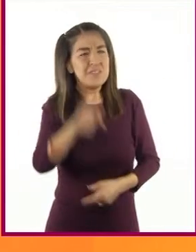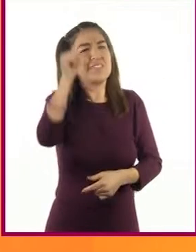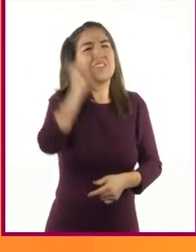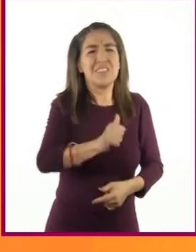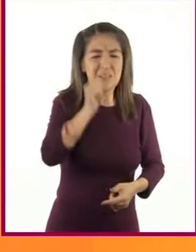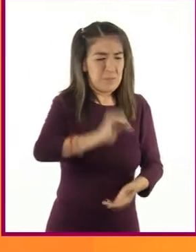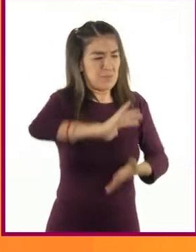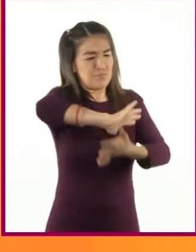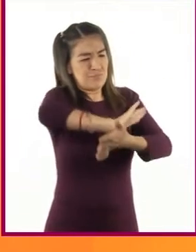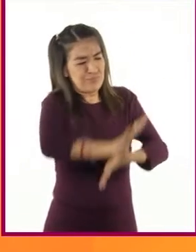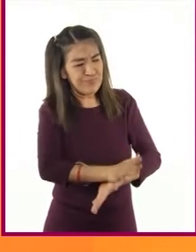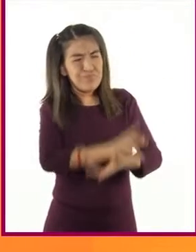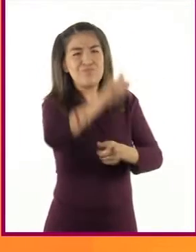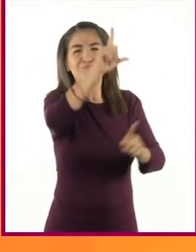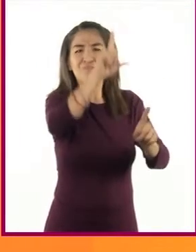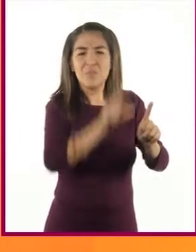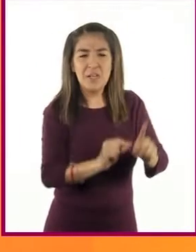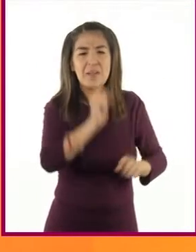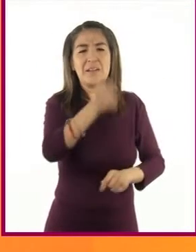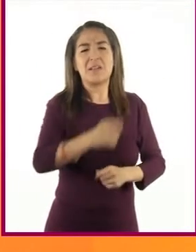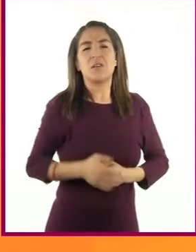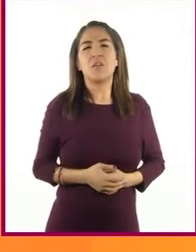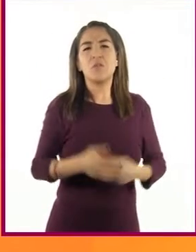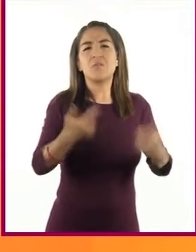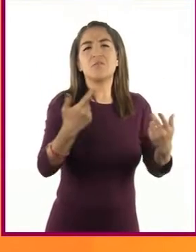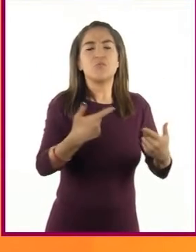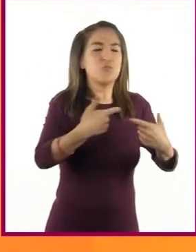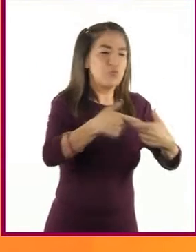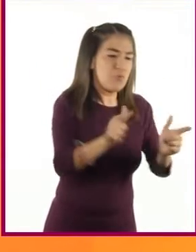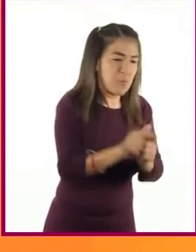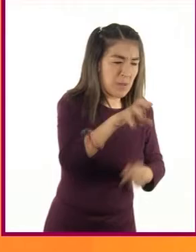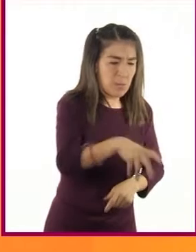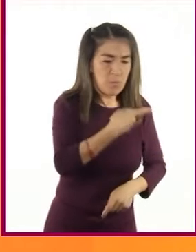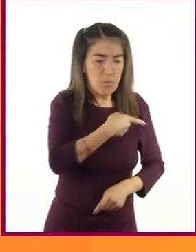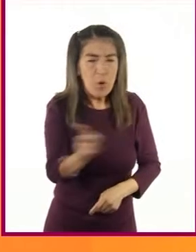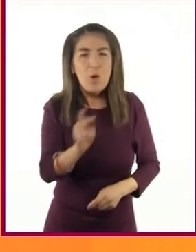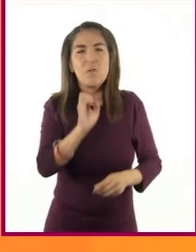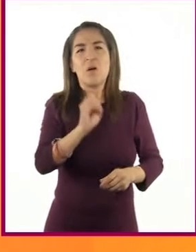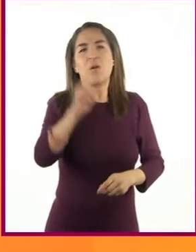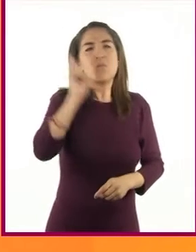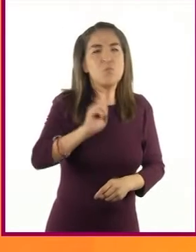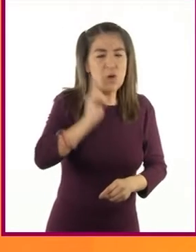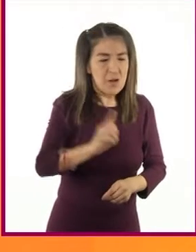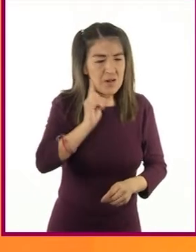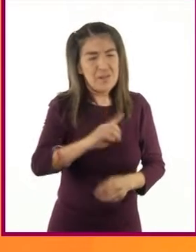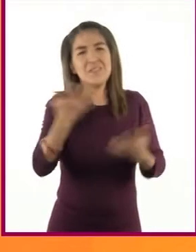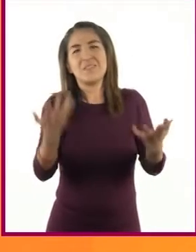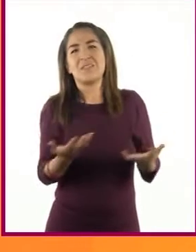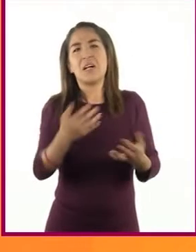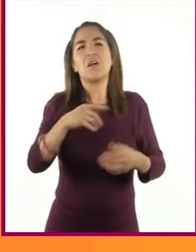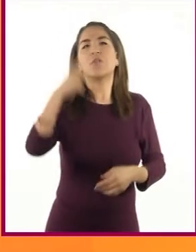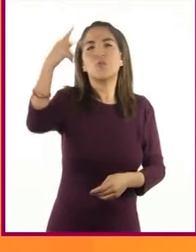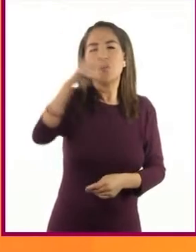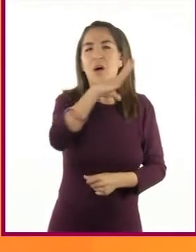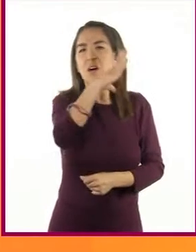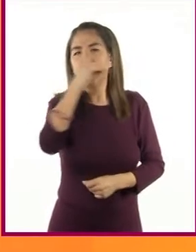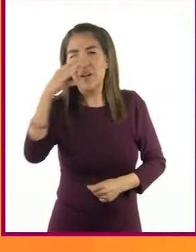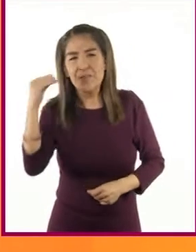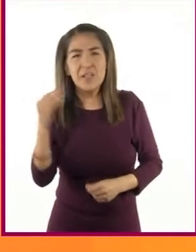marginados, tales como los sectores pobres, las mujeres, las comunidades